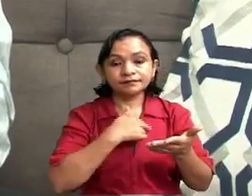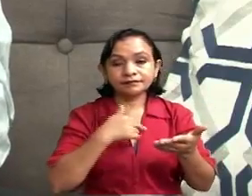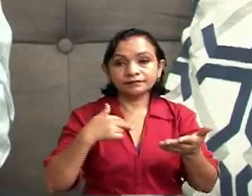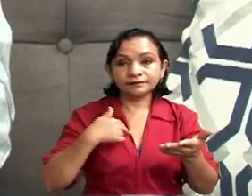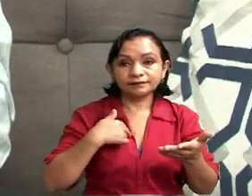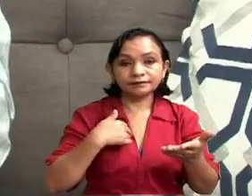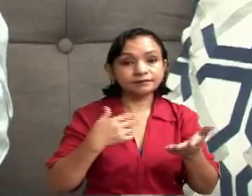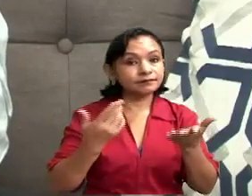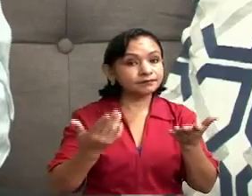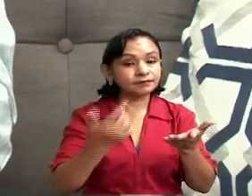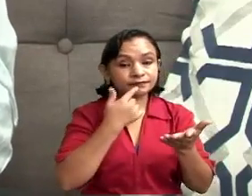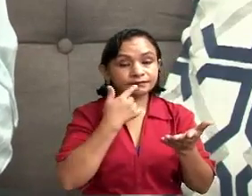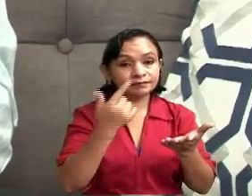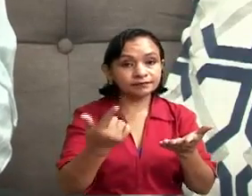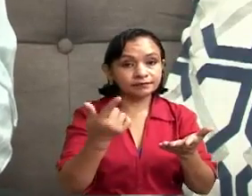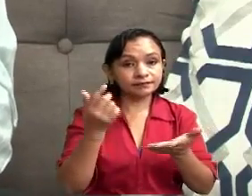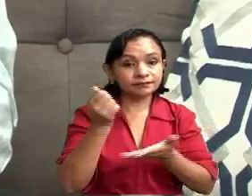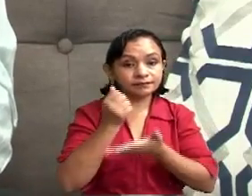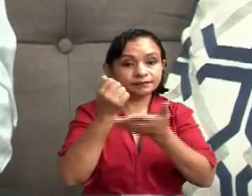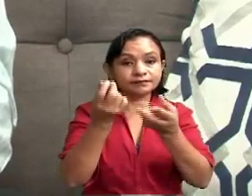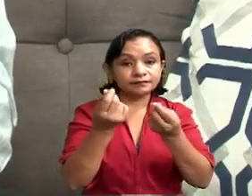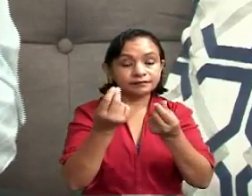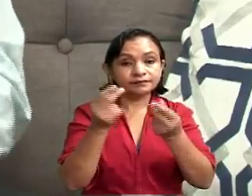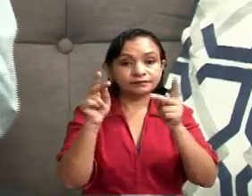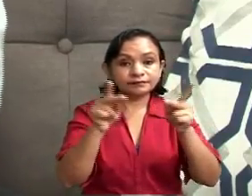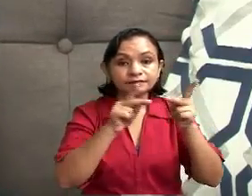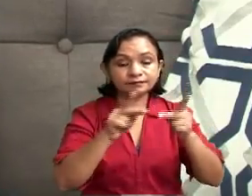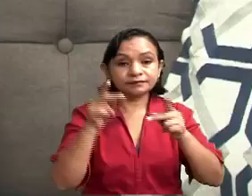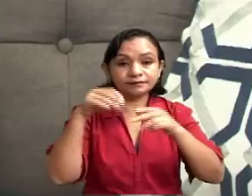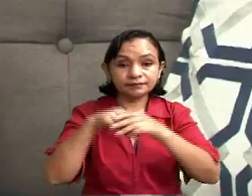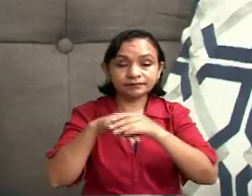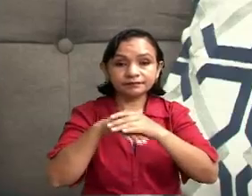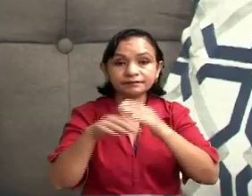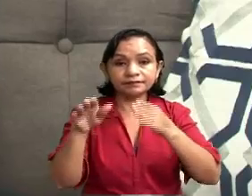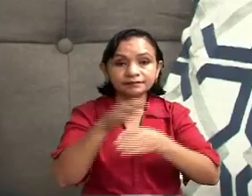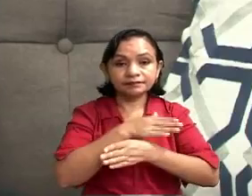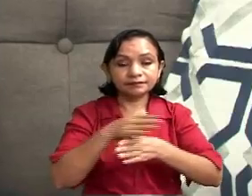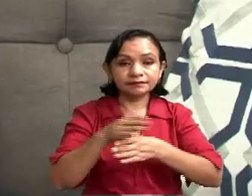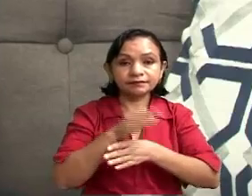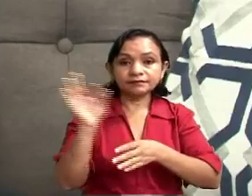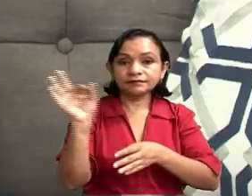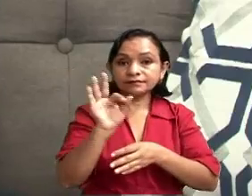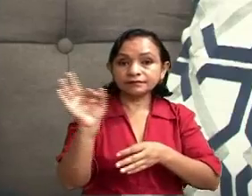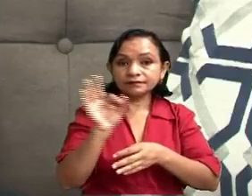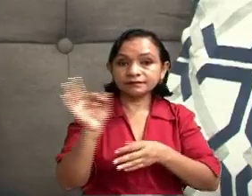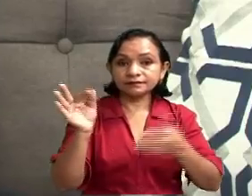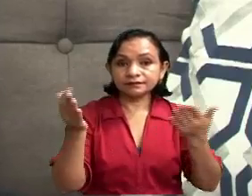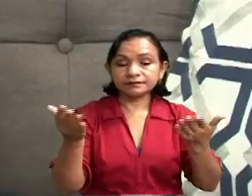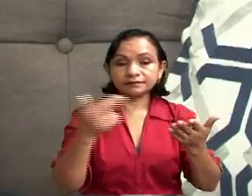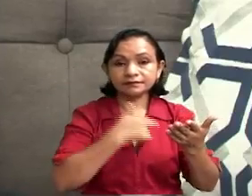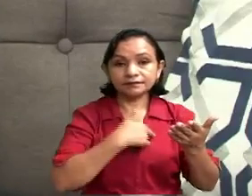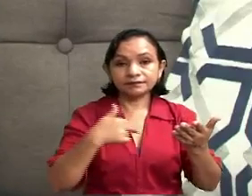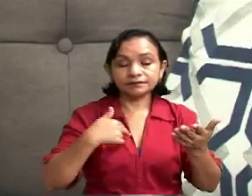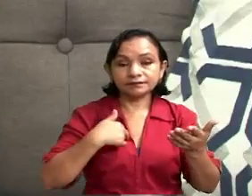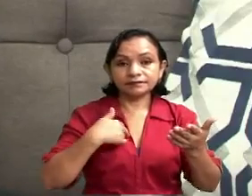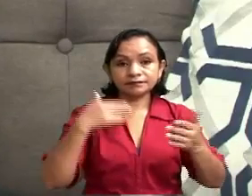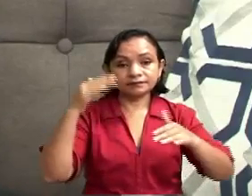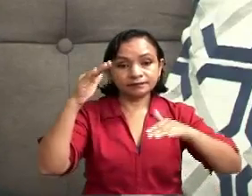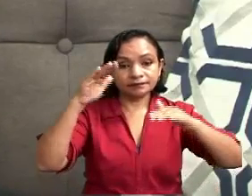en reponer fondos de los depósitos de los ahorrantes, etcétera, de tal manera que esto creaba un